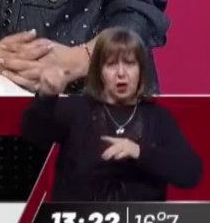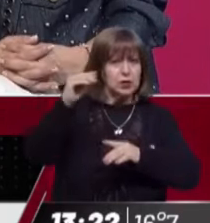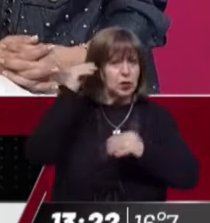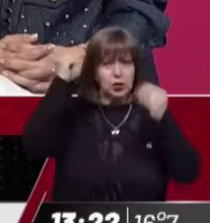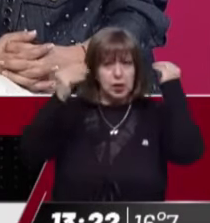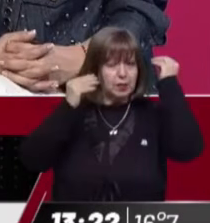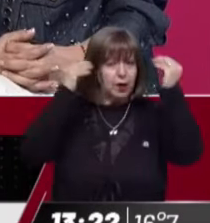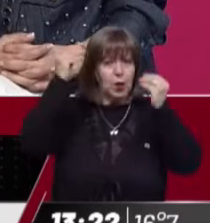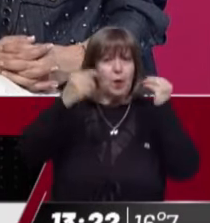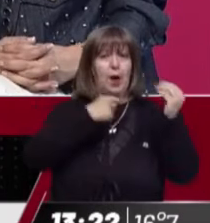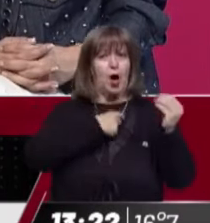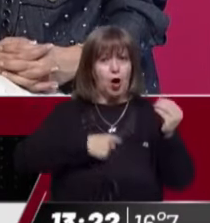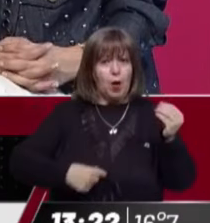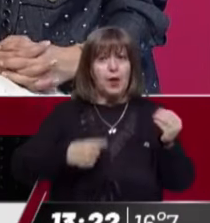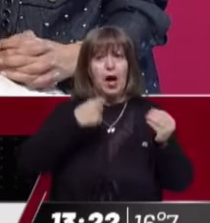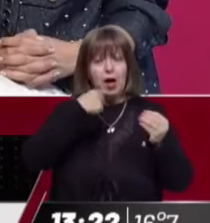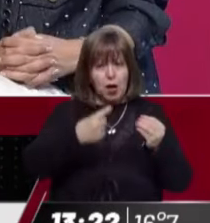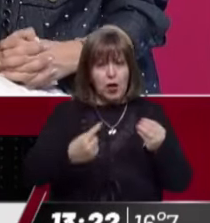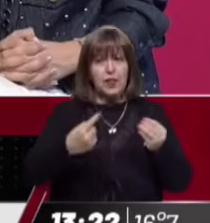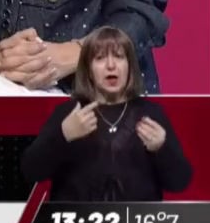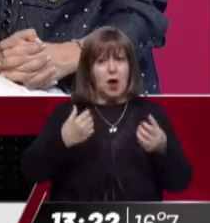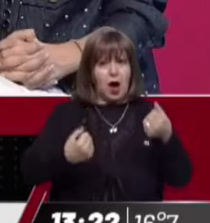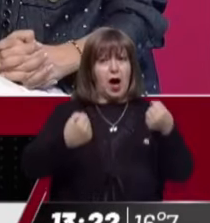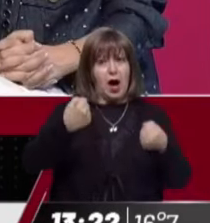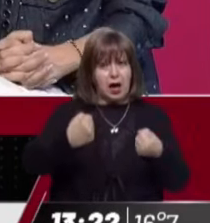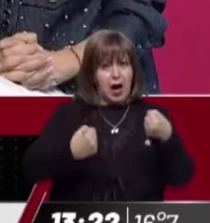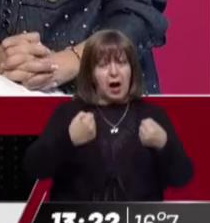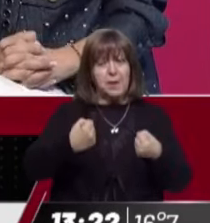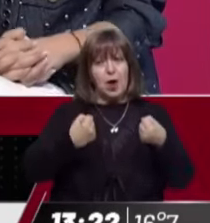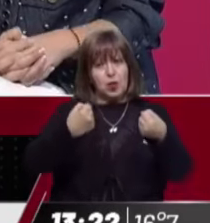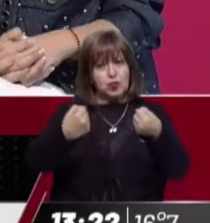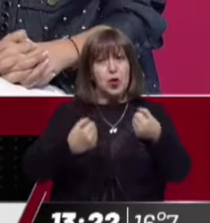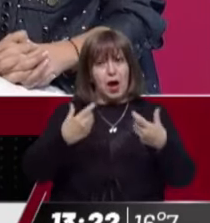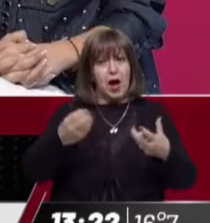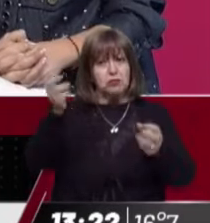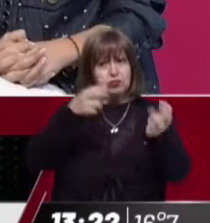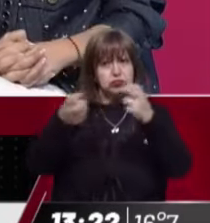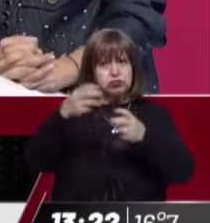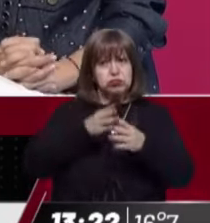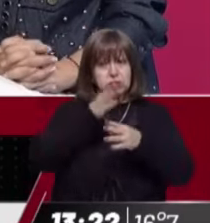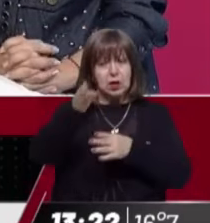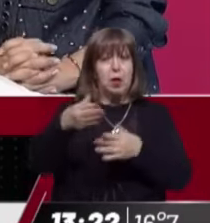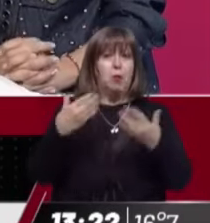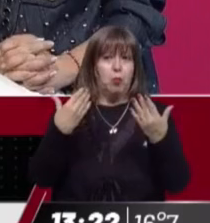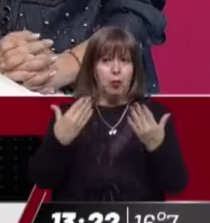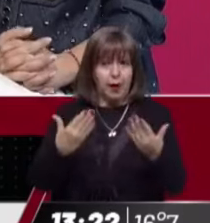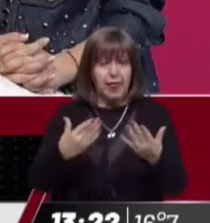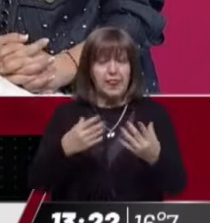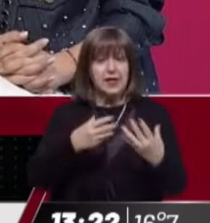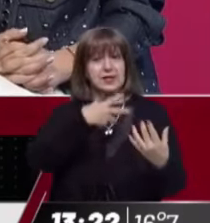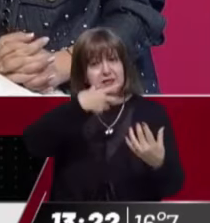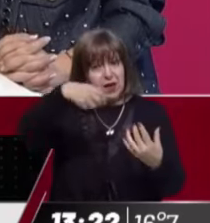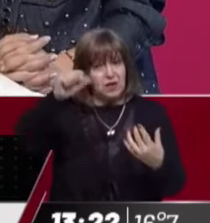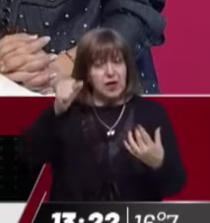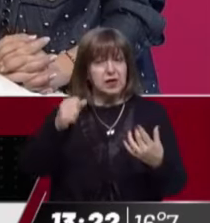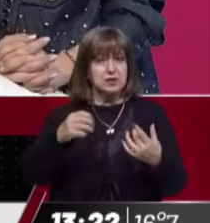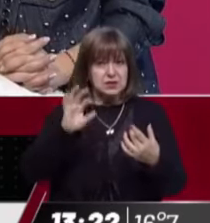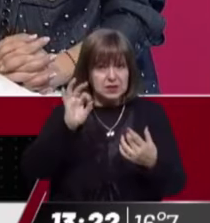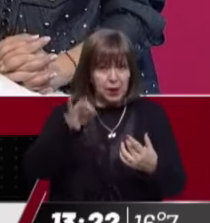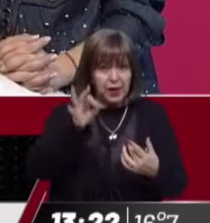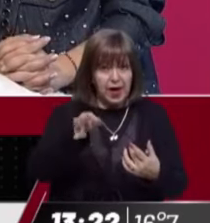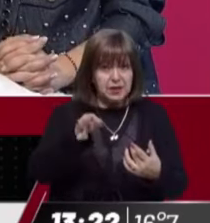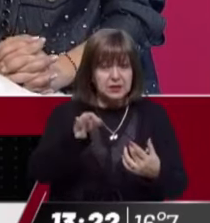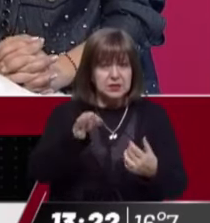del Gran Mendoza. Sí. El gobierno pone la logística para que la leche llegue a esos comedores. Preguntarles allí a Pablo si sabe algo de esto.